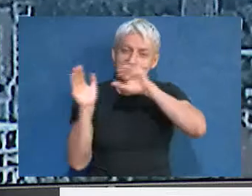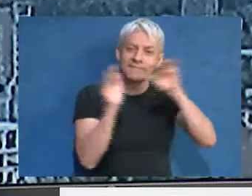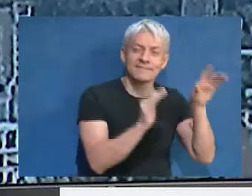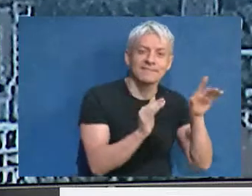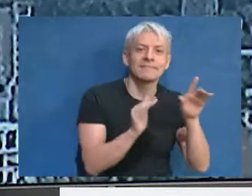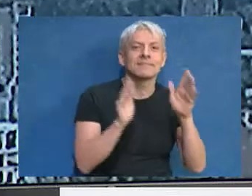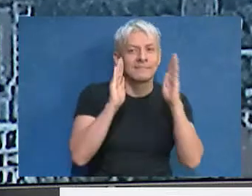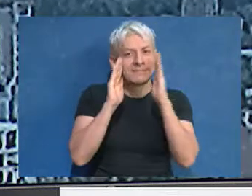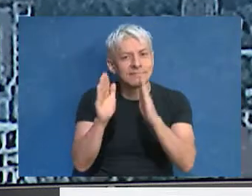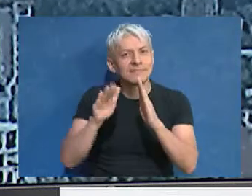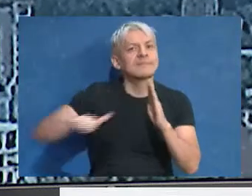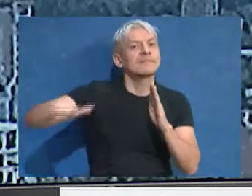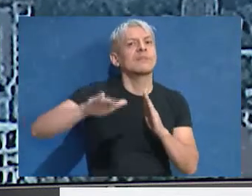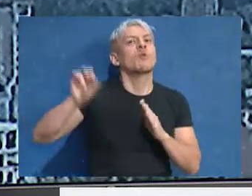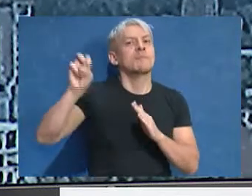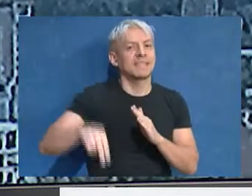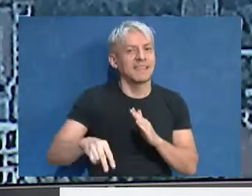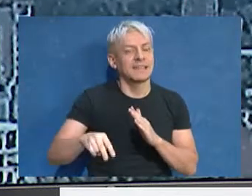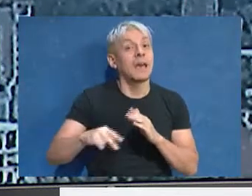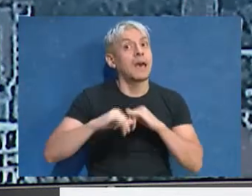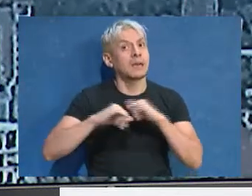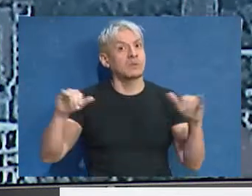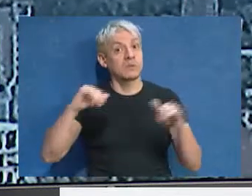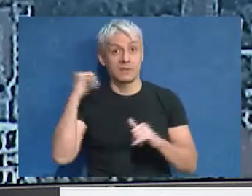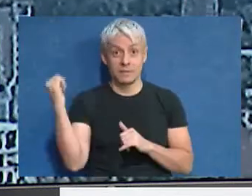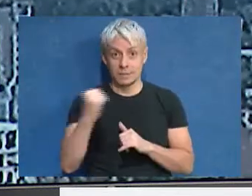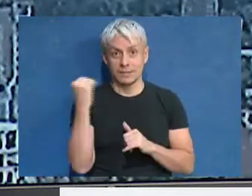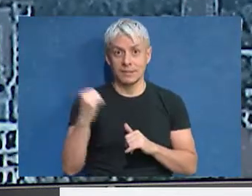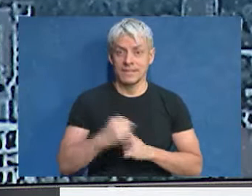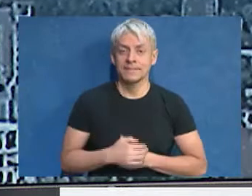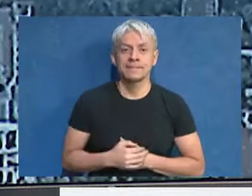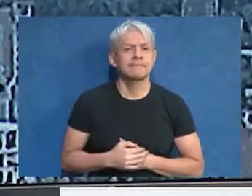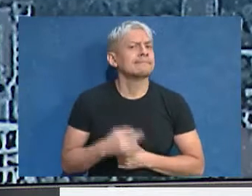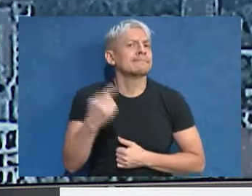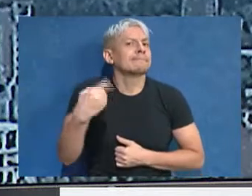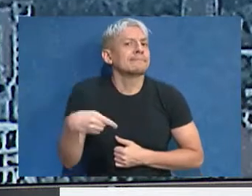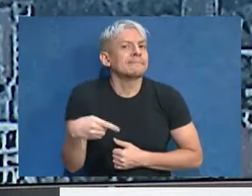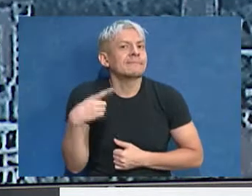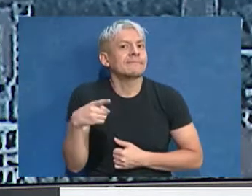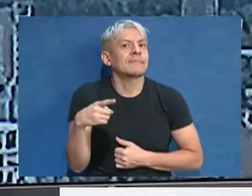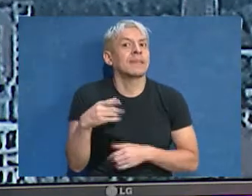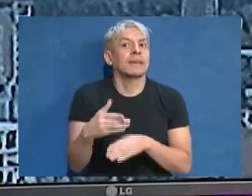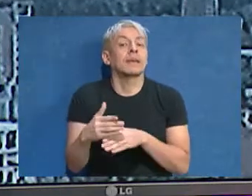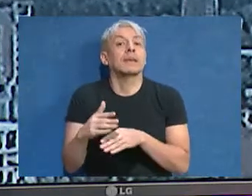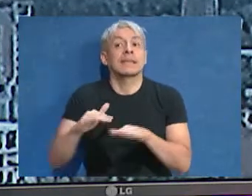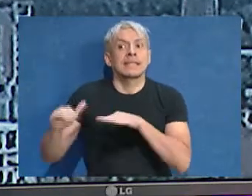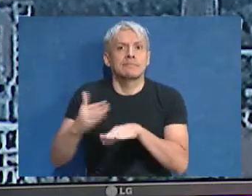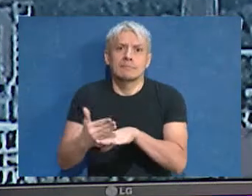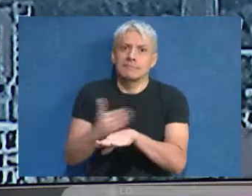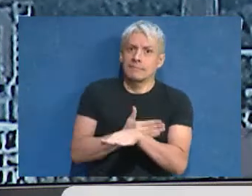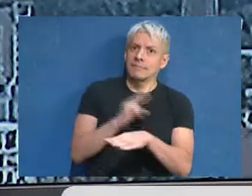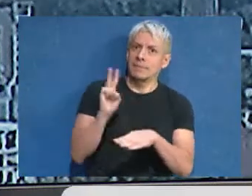Nos vamos al departamento de Guaymallén con anuncios importantes que tienen que ver con la prevención sísmica. Miren lo